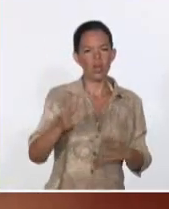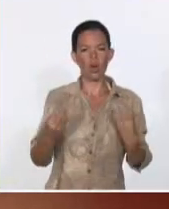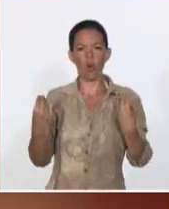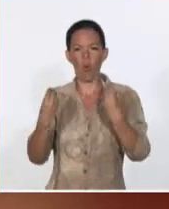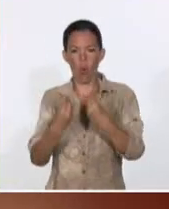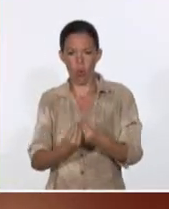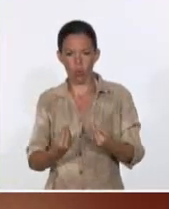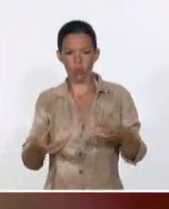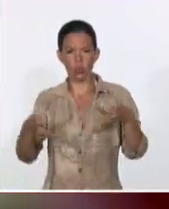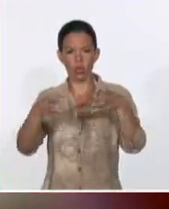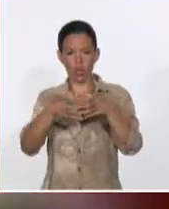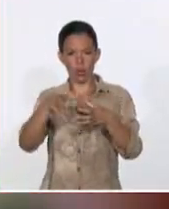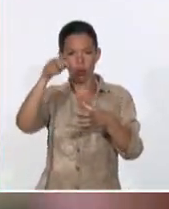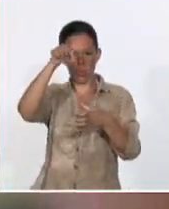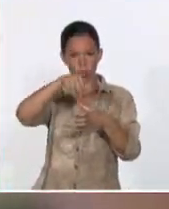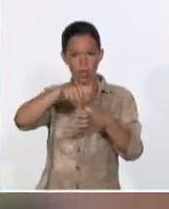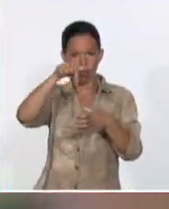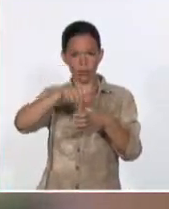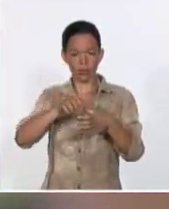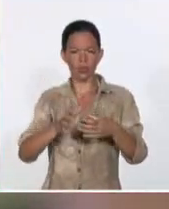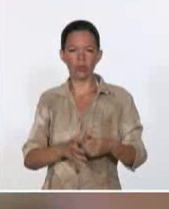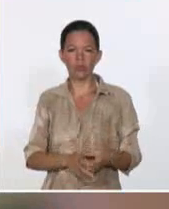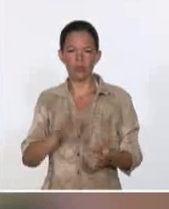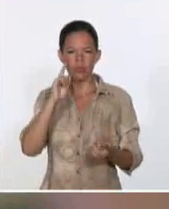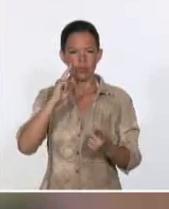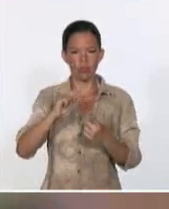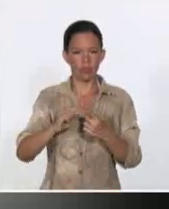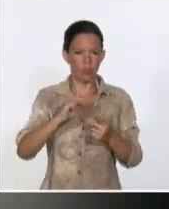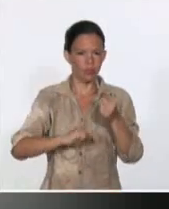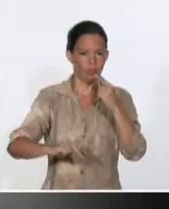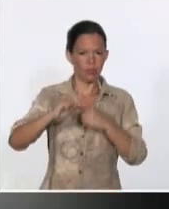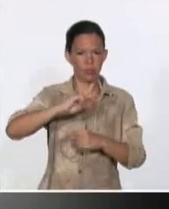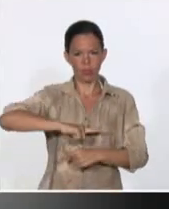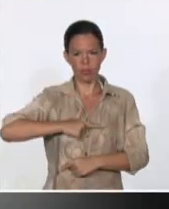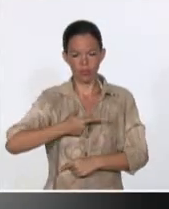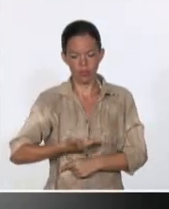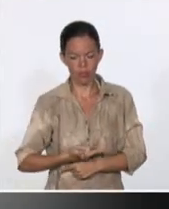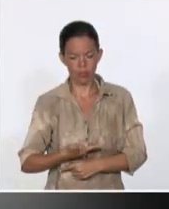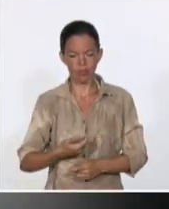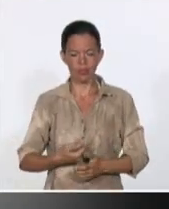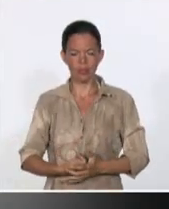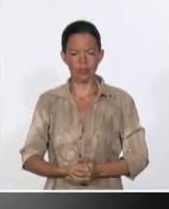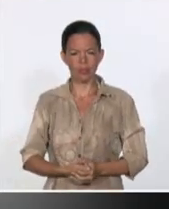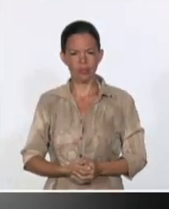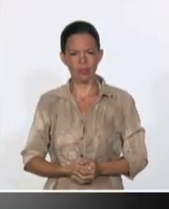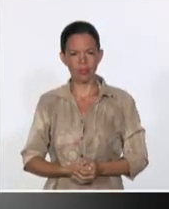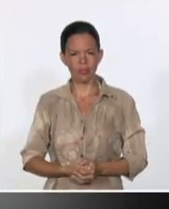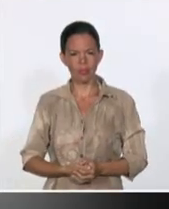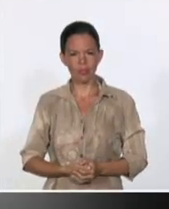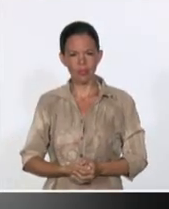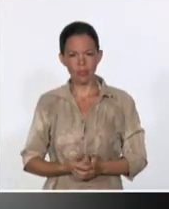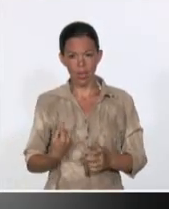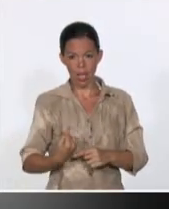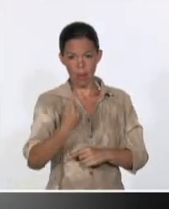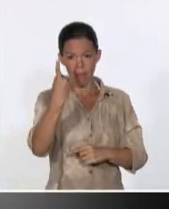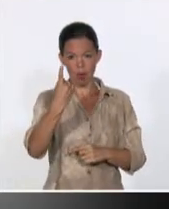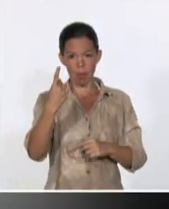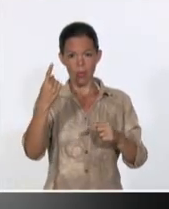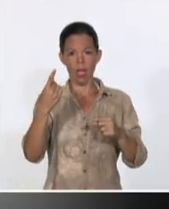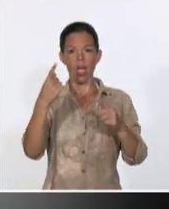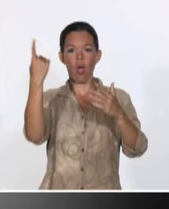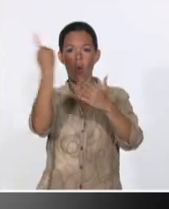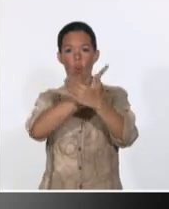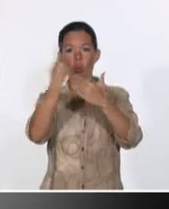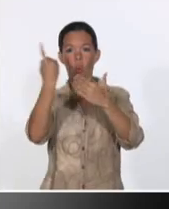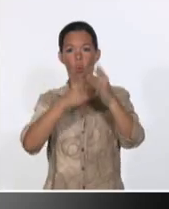este monumento a la cultura, que es la Capilla del Hombre. El primero de los cuadros se extravió y solo quedan de